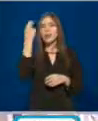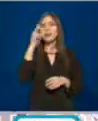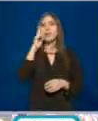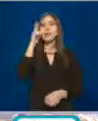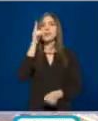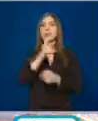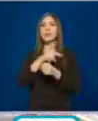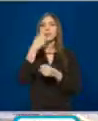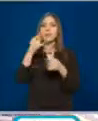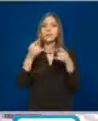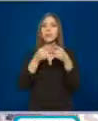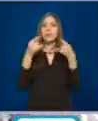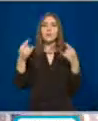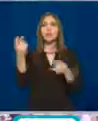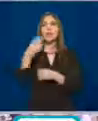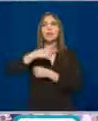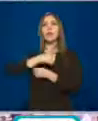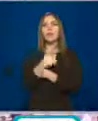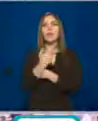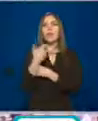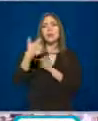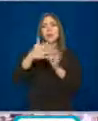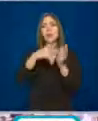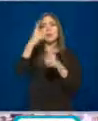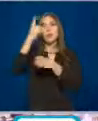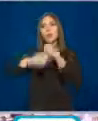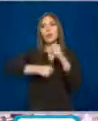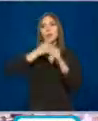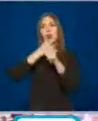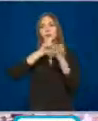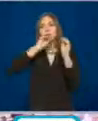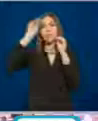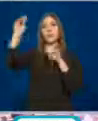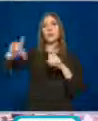historia. descubrirlo y a ahorrar y a definitivamente. tener un año sabático ahí que